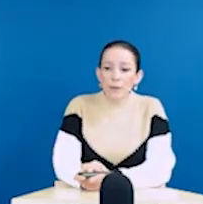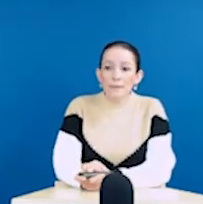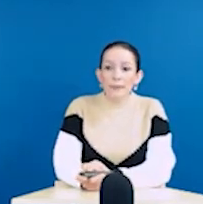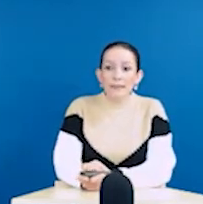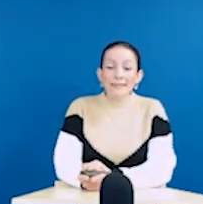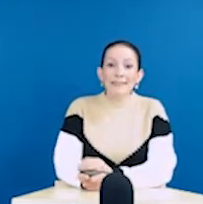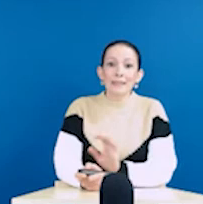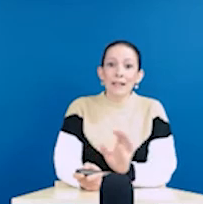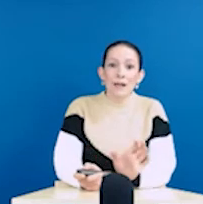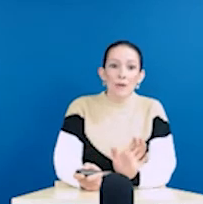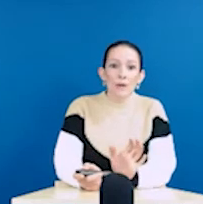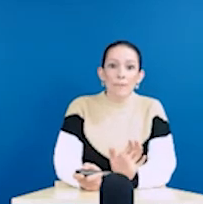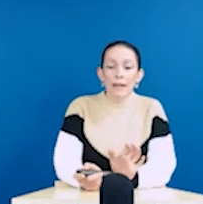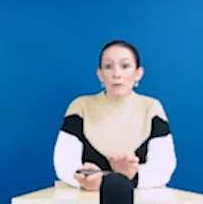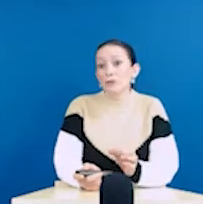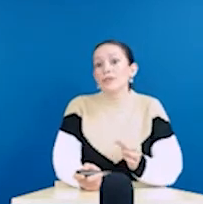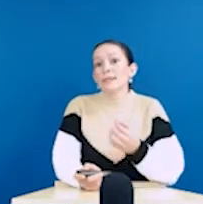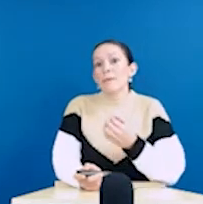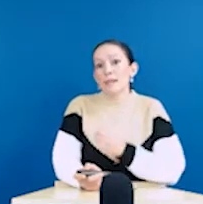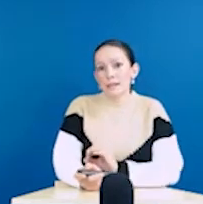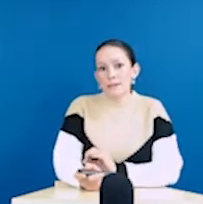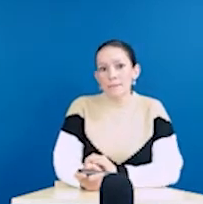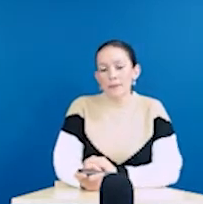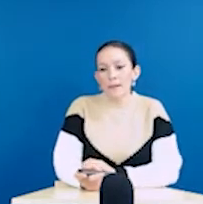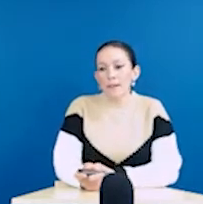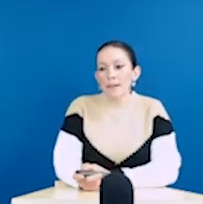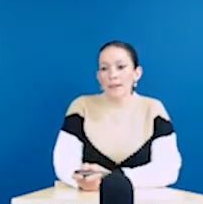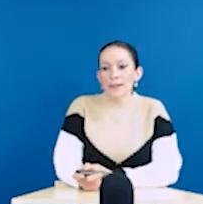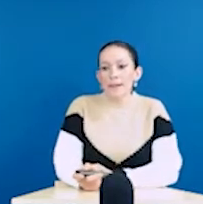paciente nos puede expresar esta escala de dolor, para nosotros está bien.